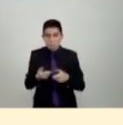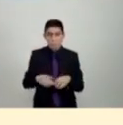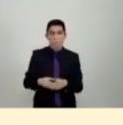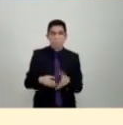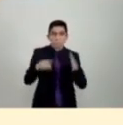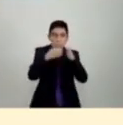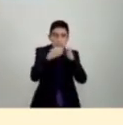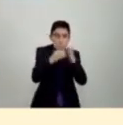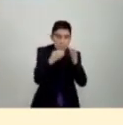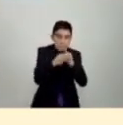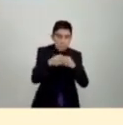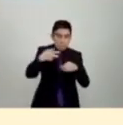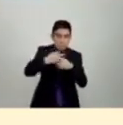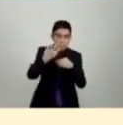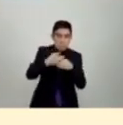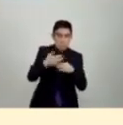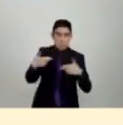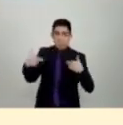pues se las heredaba a Crumley,